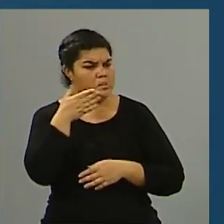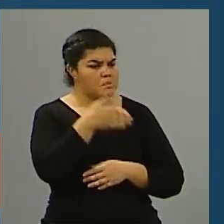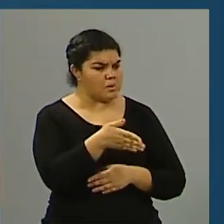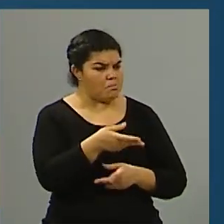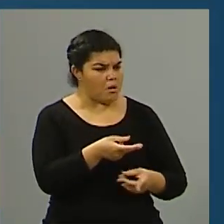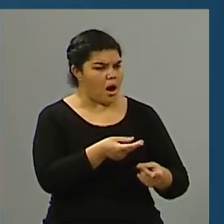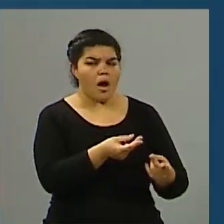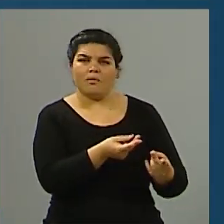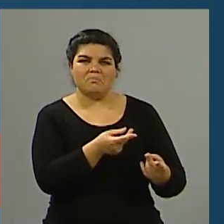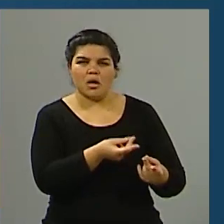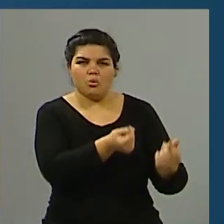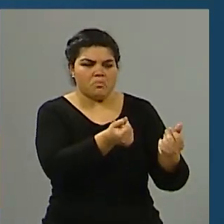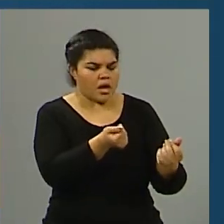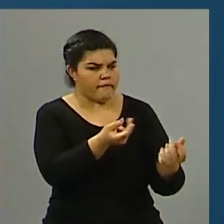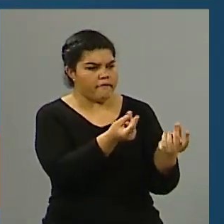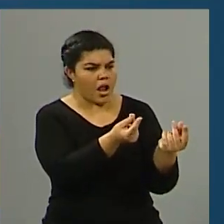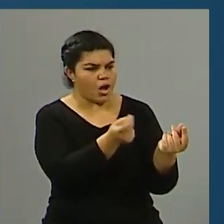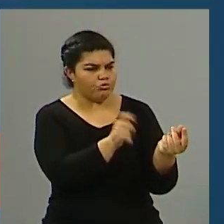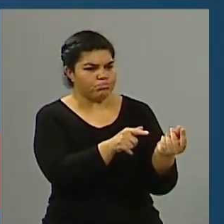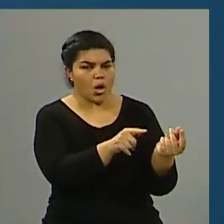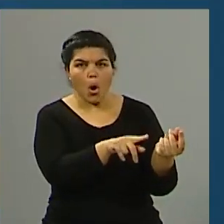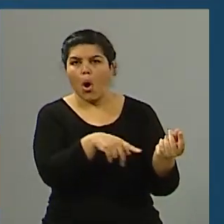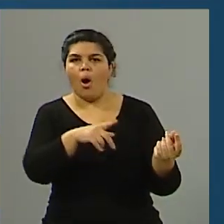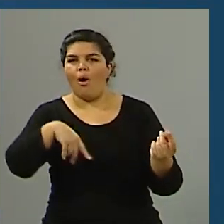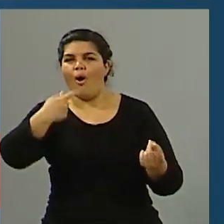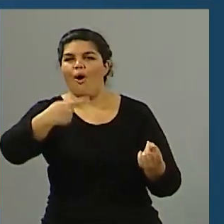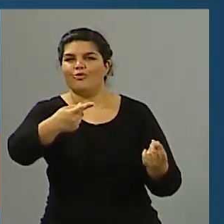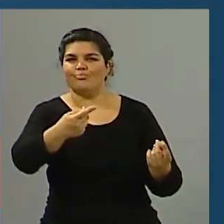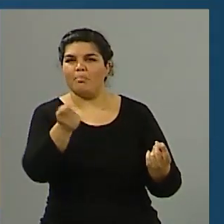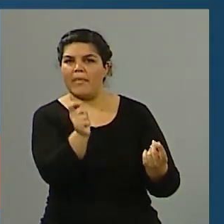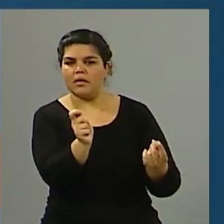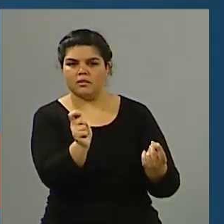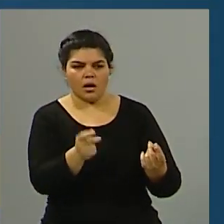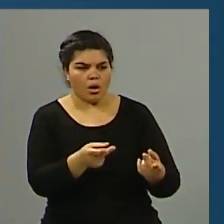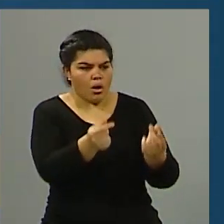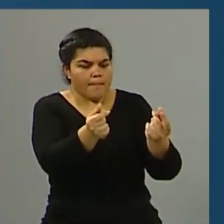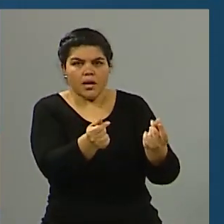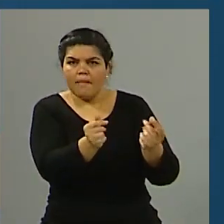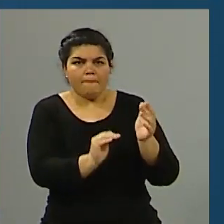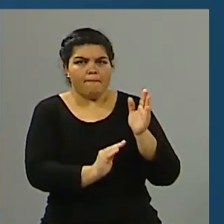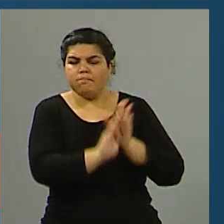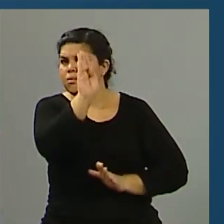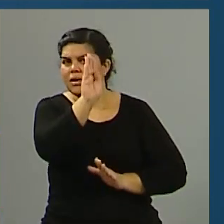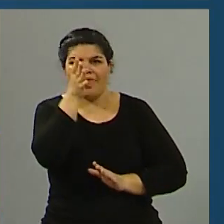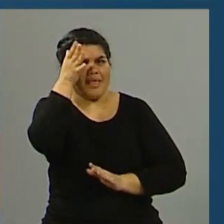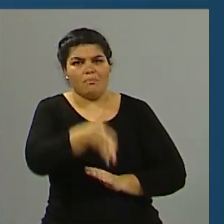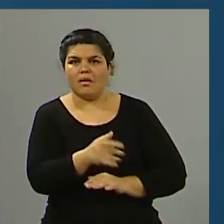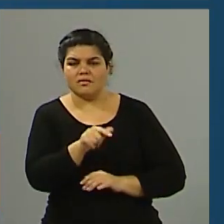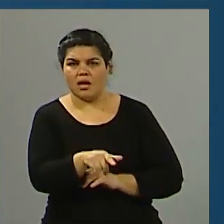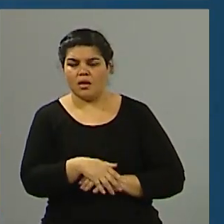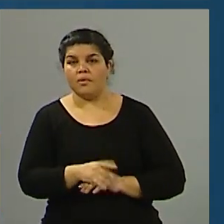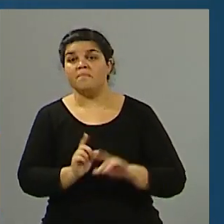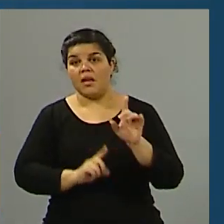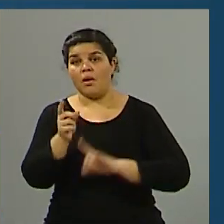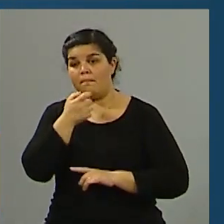otro el aumento es altísimo. Bueno, esta semana a partir de las medidas de masa en algunos supermercados e hipermercados aquí en